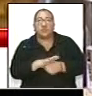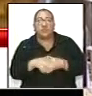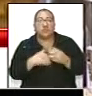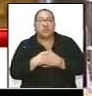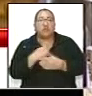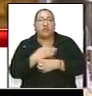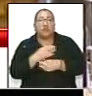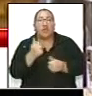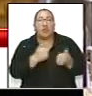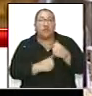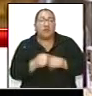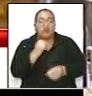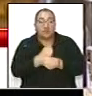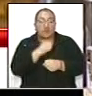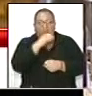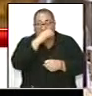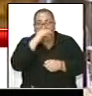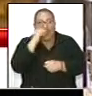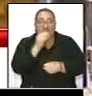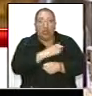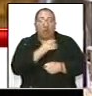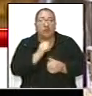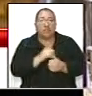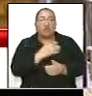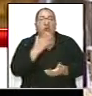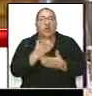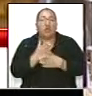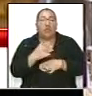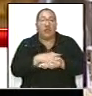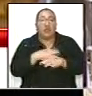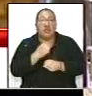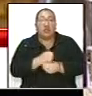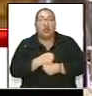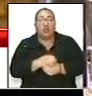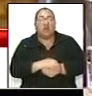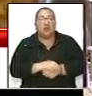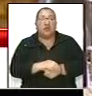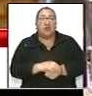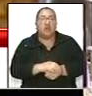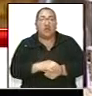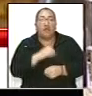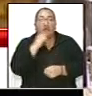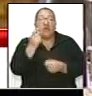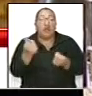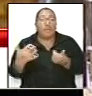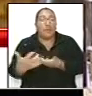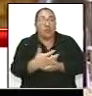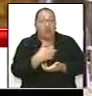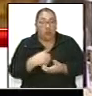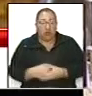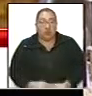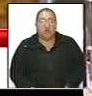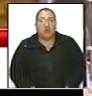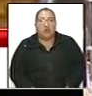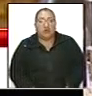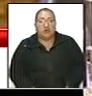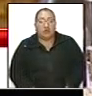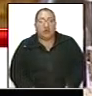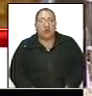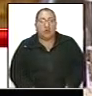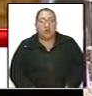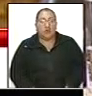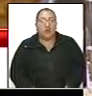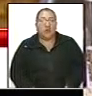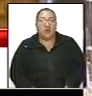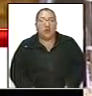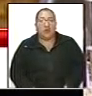sistemas administrativos y funcionales del Estado por problemas de gestión, capacidad de gestión y falta de recursos. Ciertamente la ley universitaria